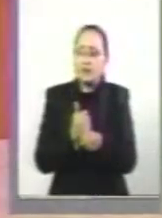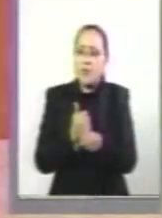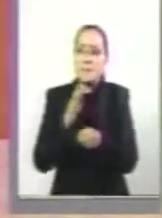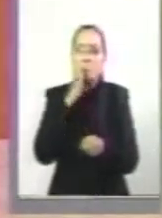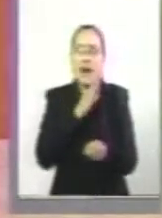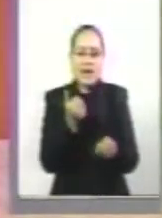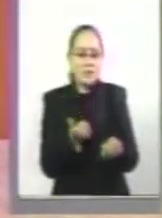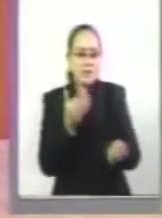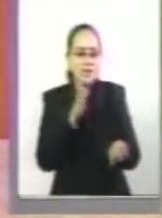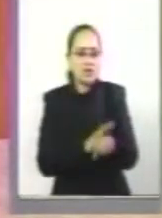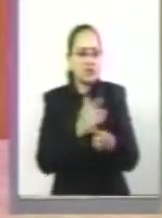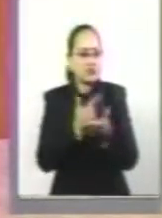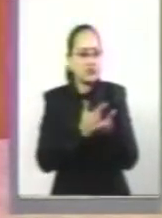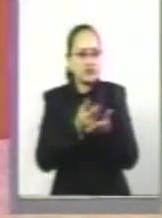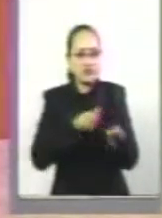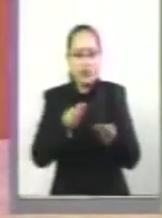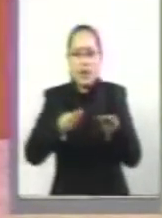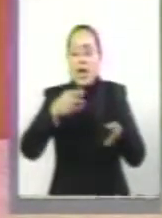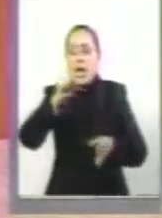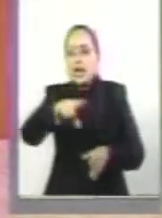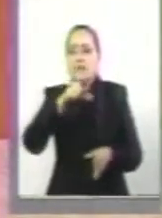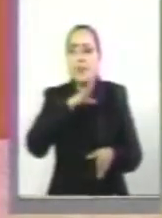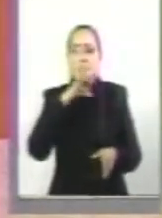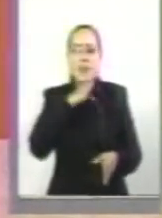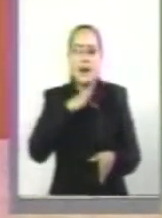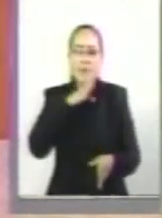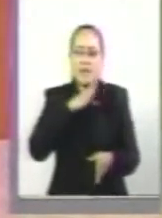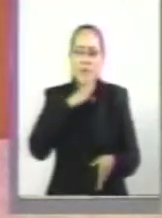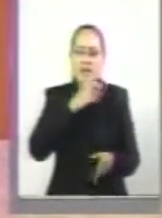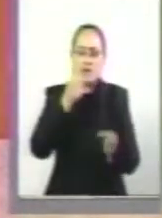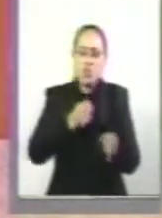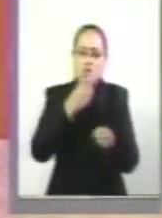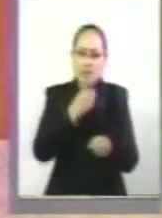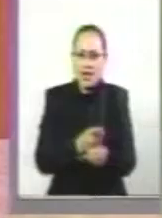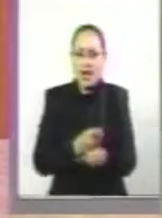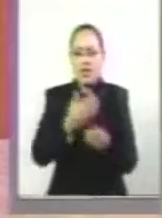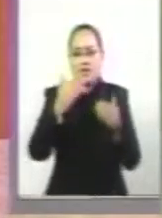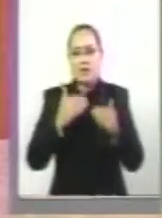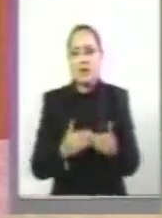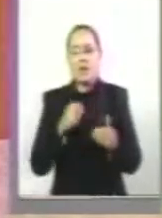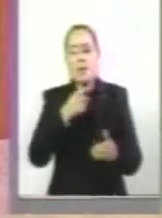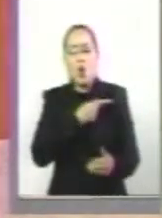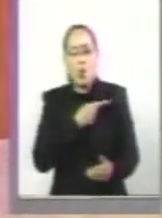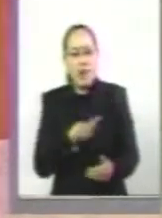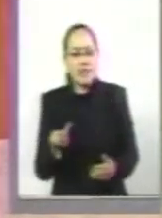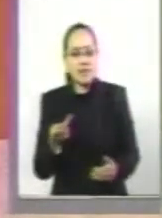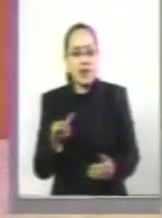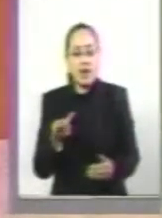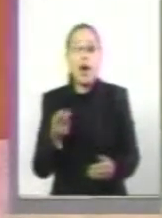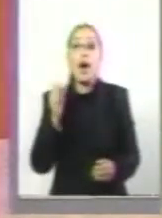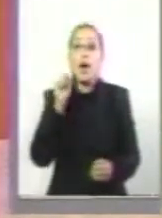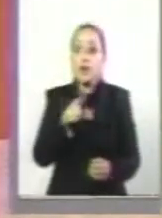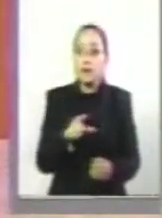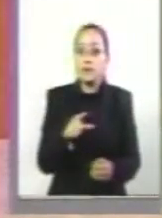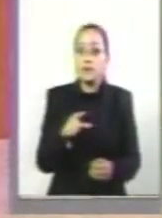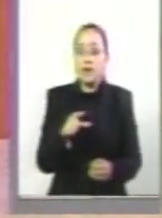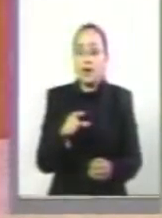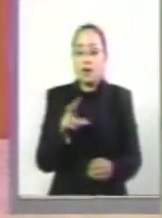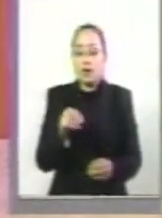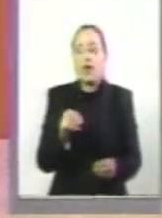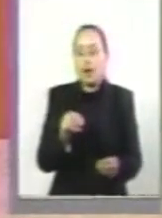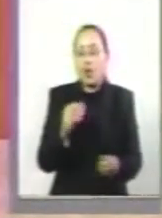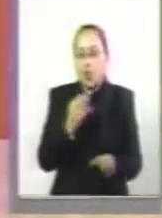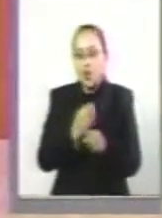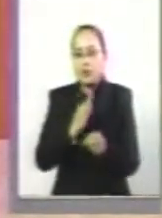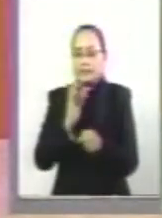mala administración ha dejado los peores lugares en materia de seguridad y en materia de pobreza. Ah, por cierto, no recordaba